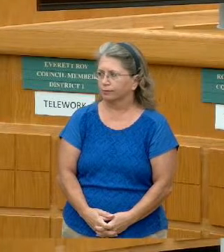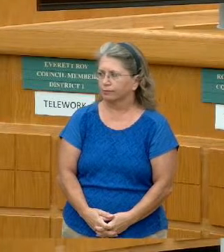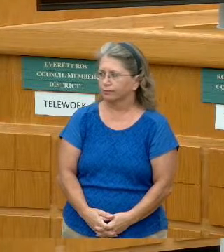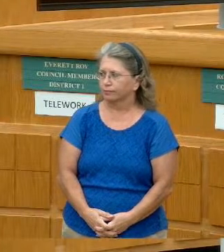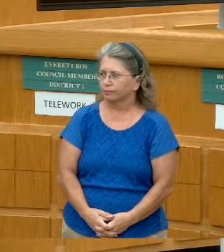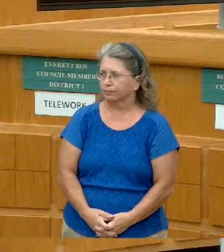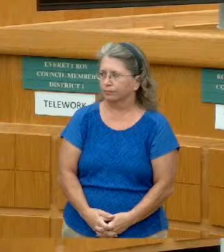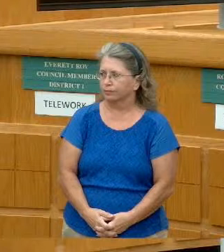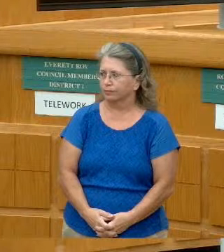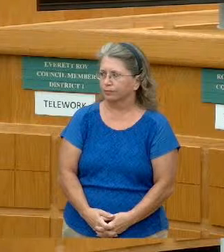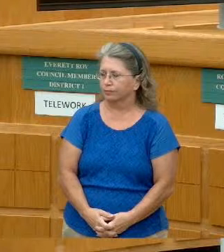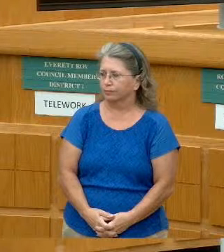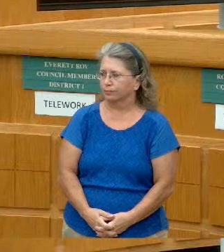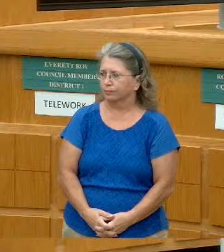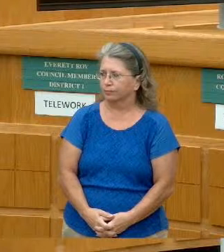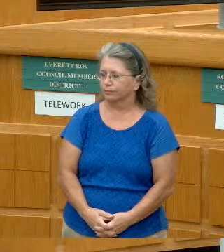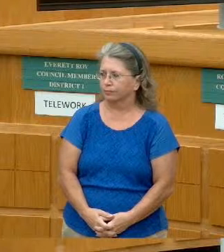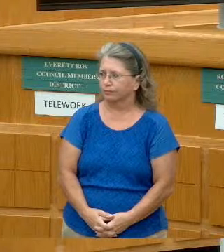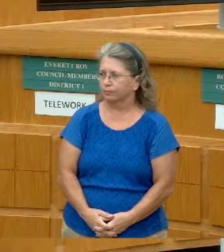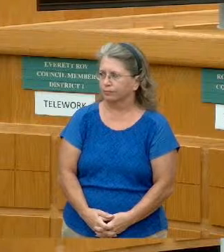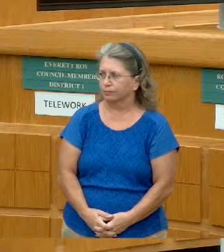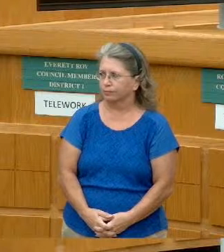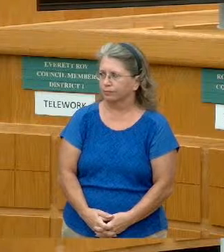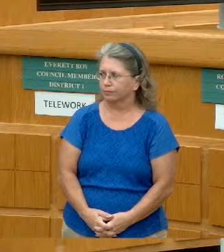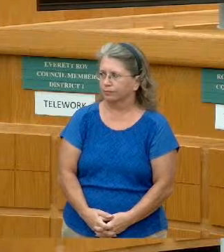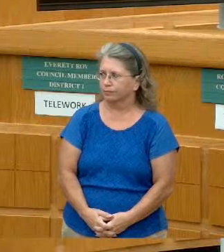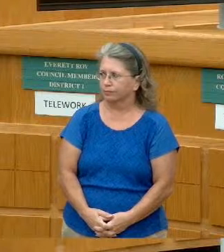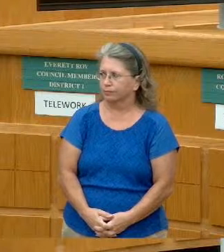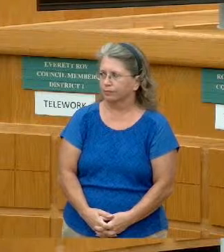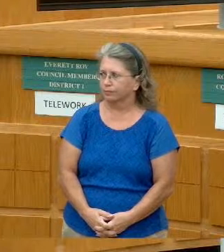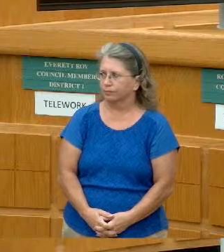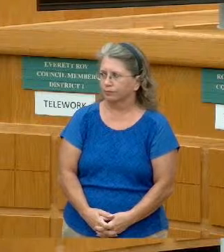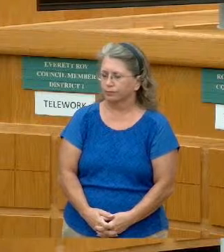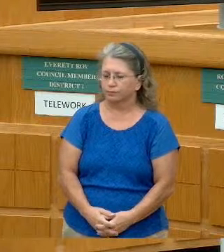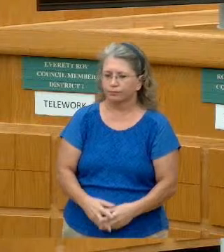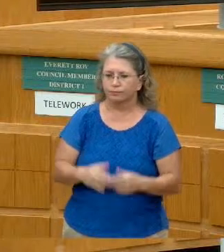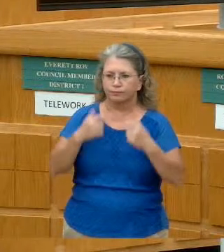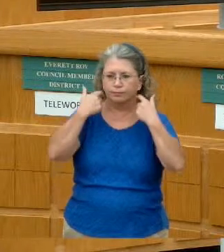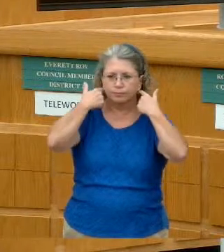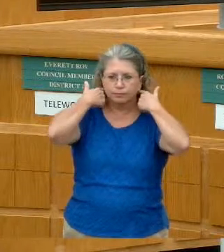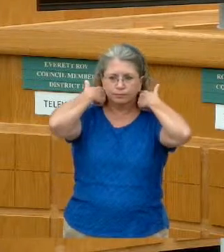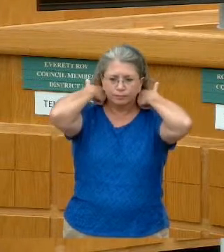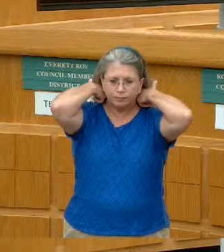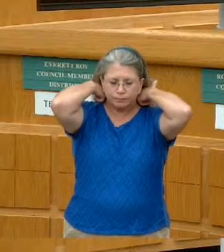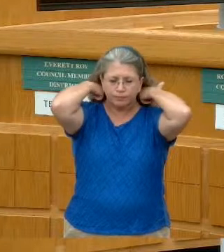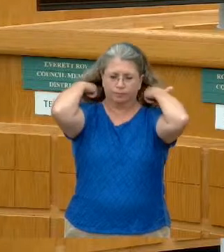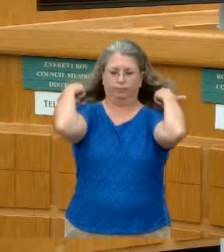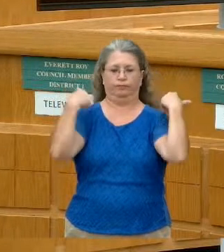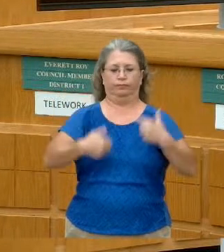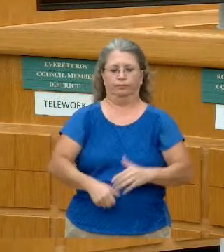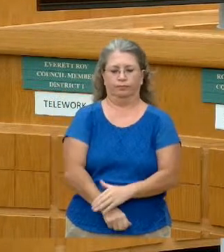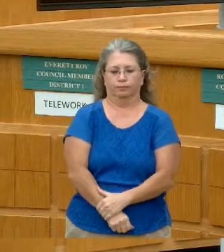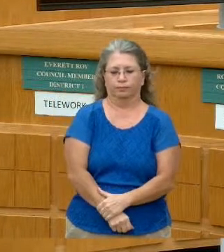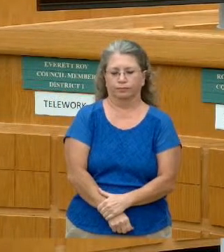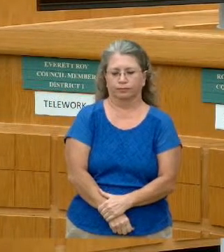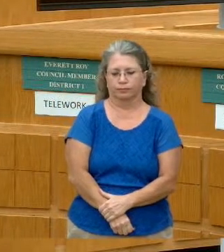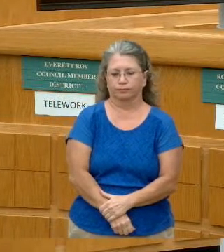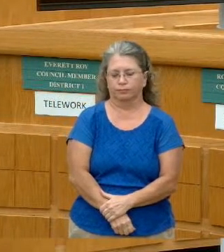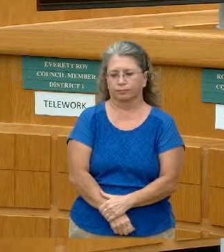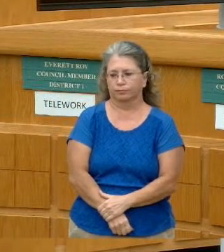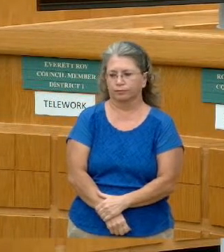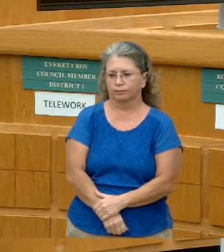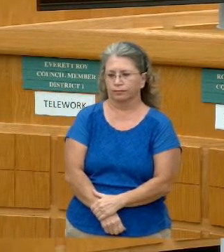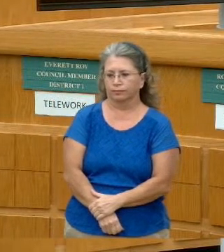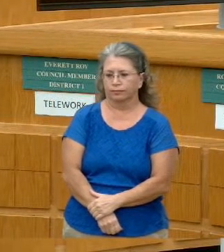las muertes reportadas. Esta fue la realidad de este fin de semana. Pacientes de diferentes edades, a pesar de contar con